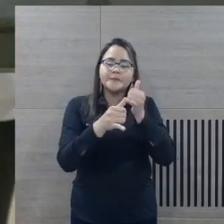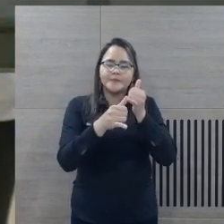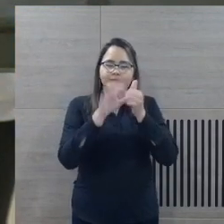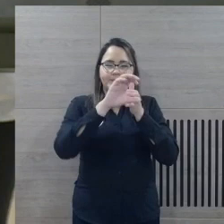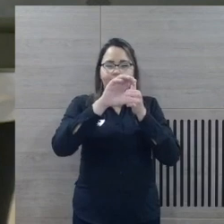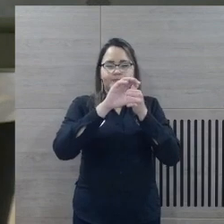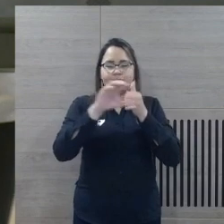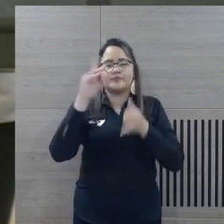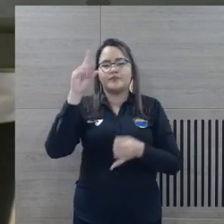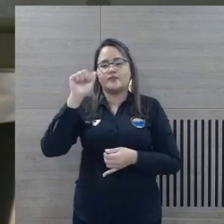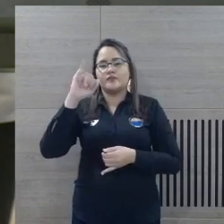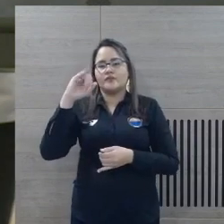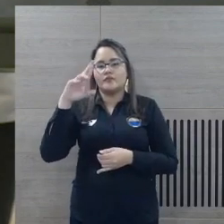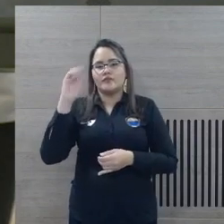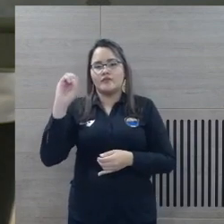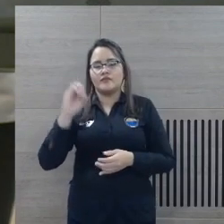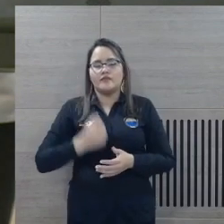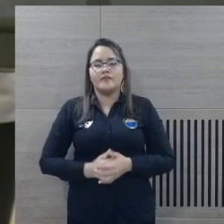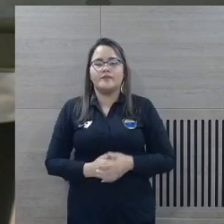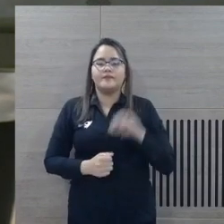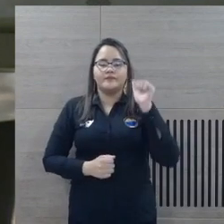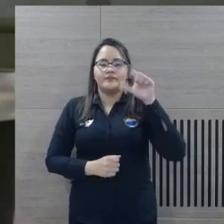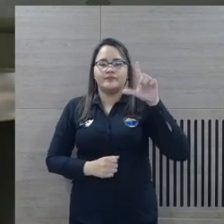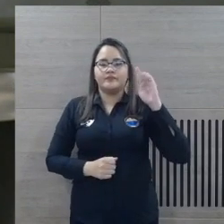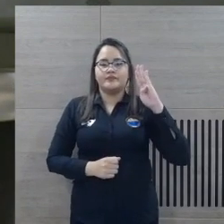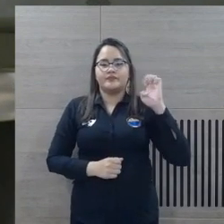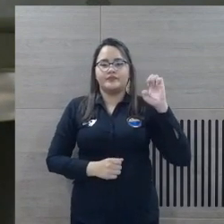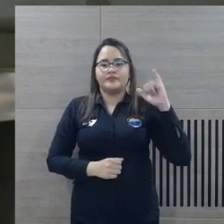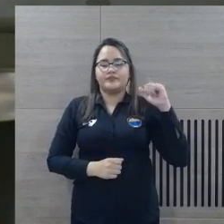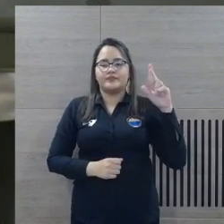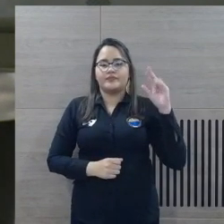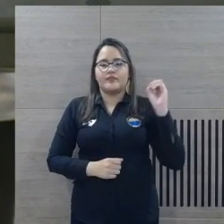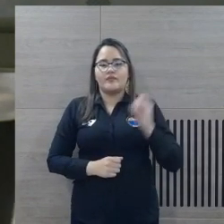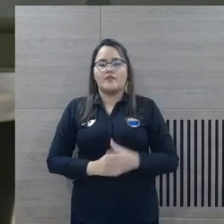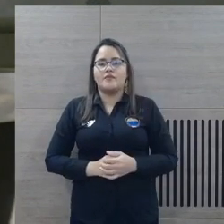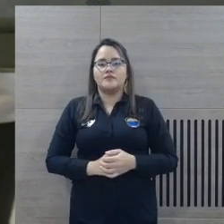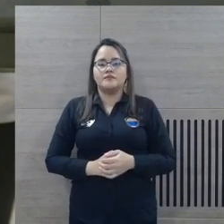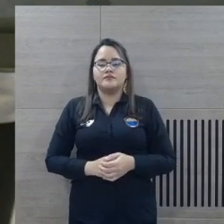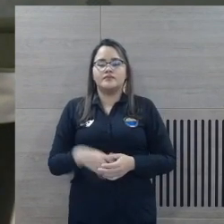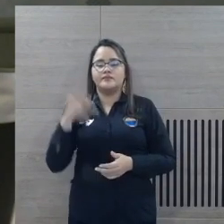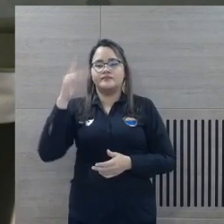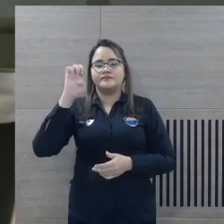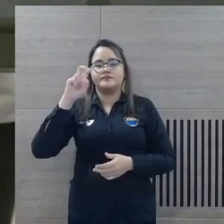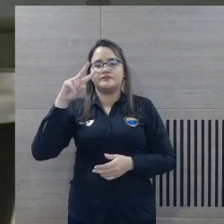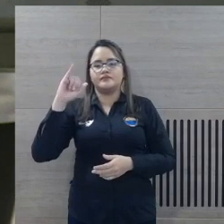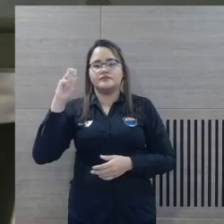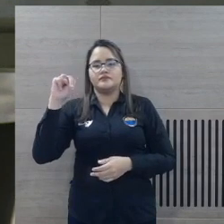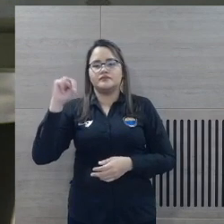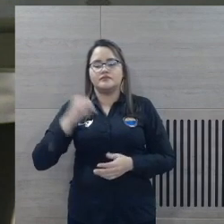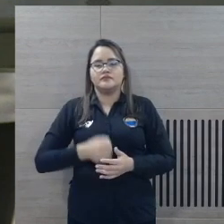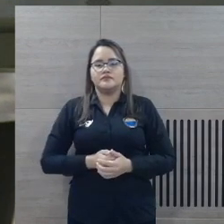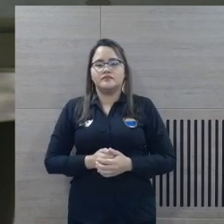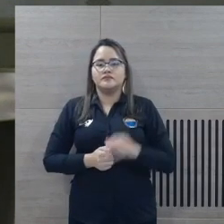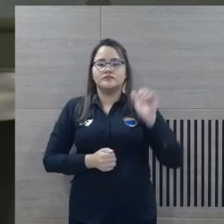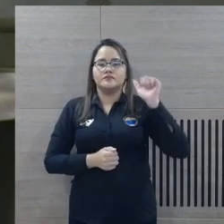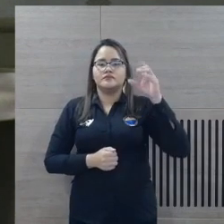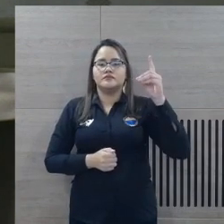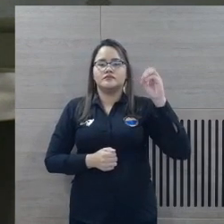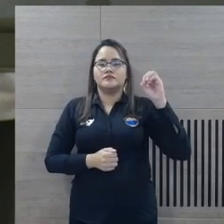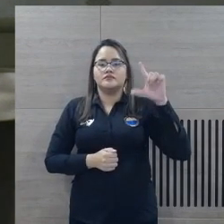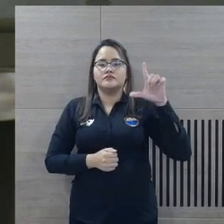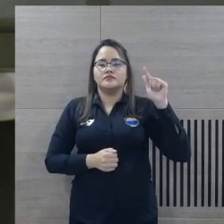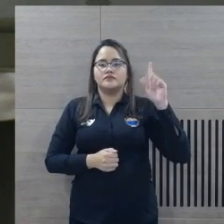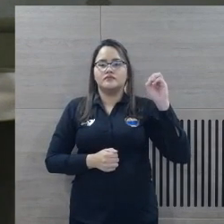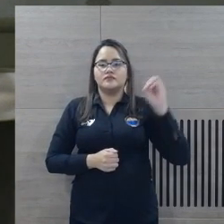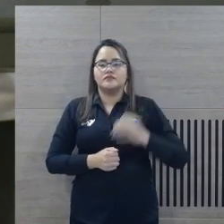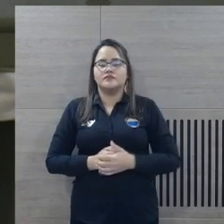Espitia Sierra. Kevin Alexander Fonseca Izaza. Adolfo José Puello Salazar. Camilo Andrés Layton Bonadiez.